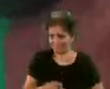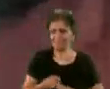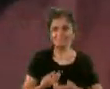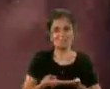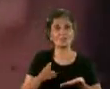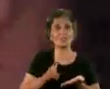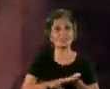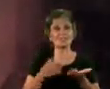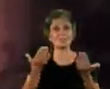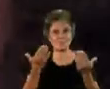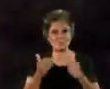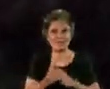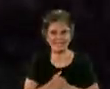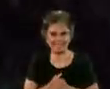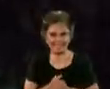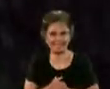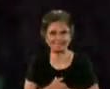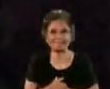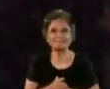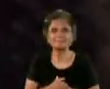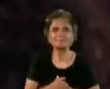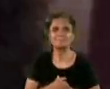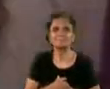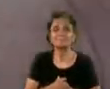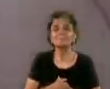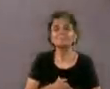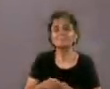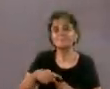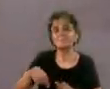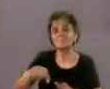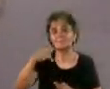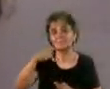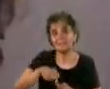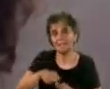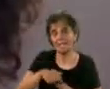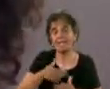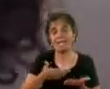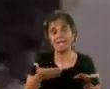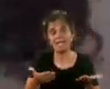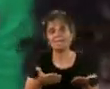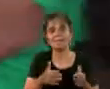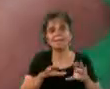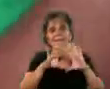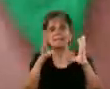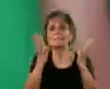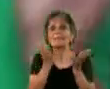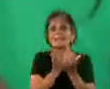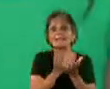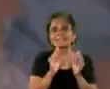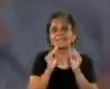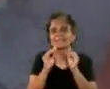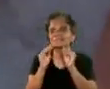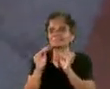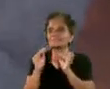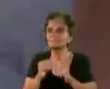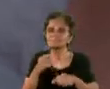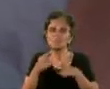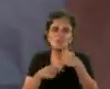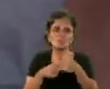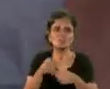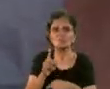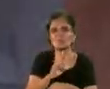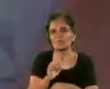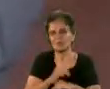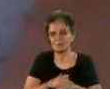Con tal de achicar, digamos, o aportar desde un lugar como persona, digamos, a que no se siga contaminando el planeta. Y trabajamos mucho todo el tiempo